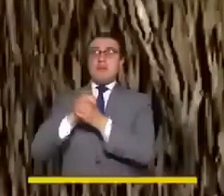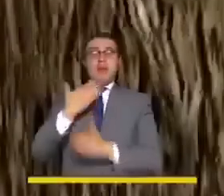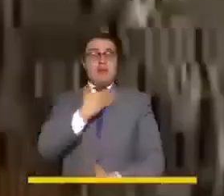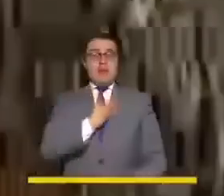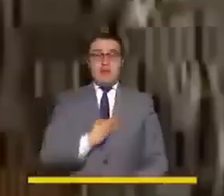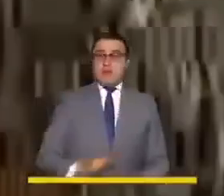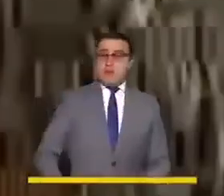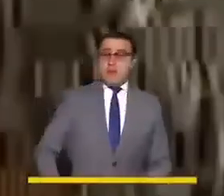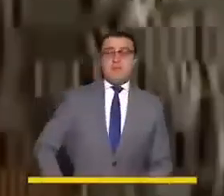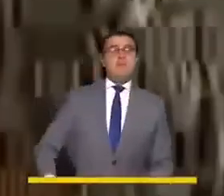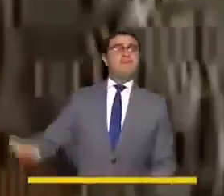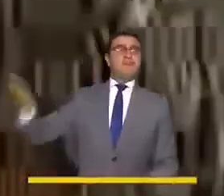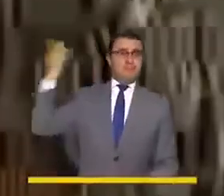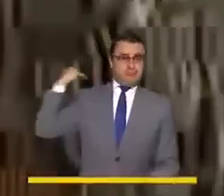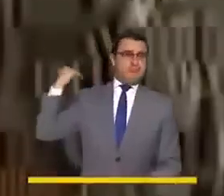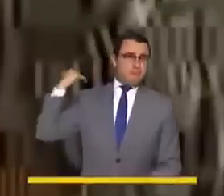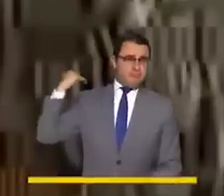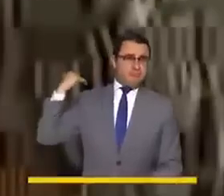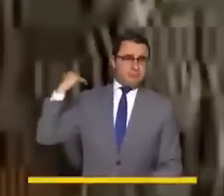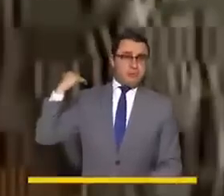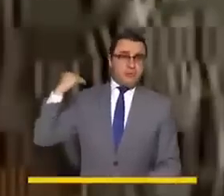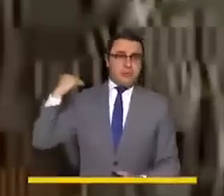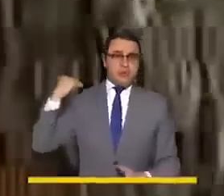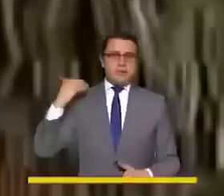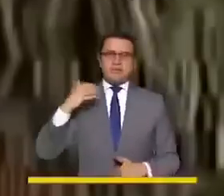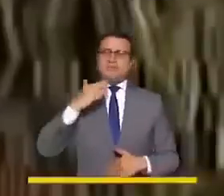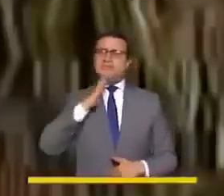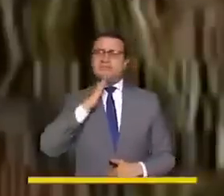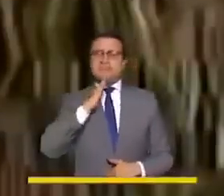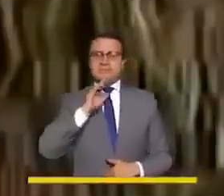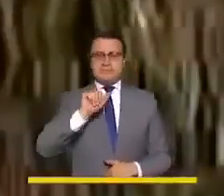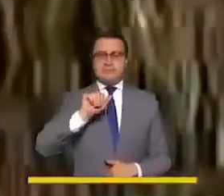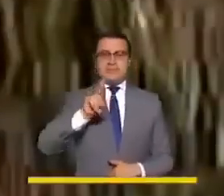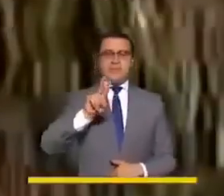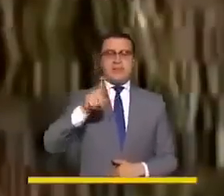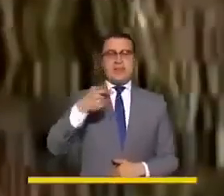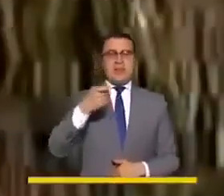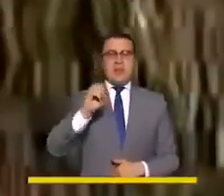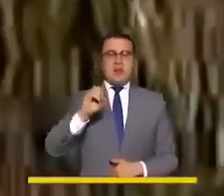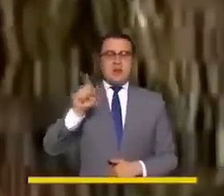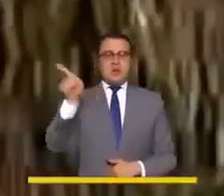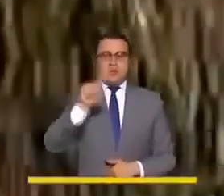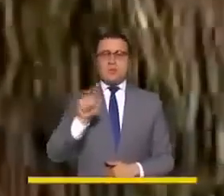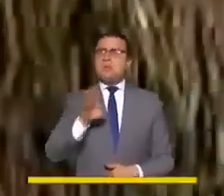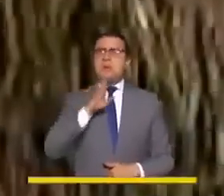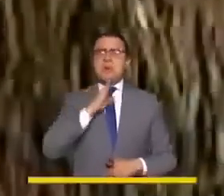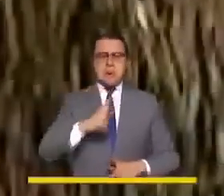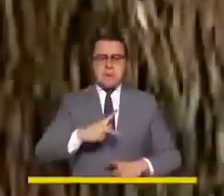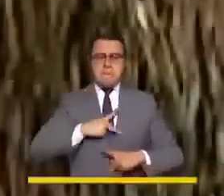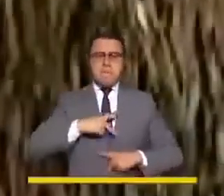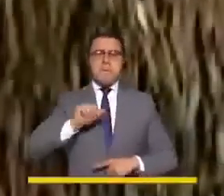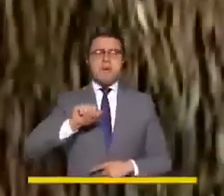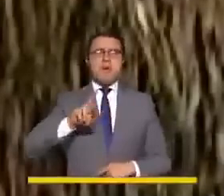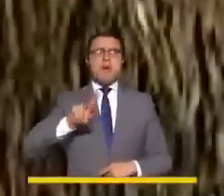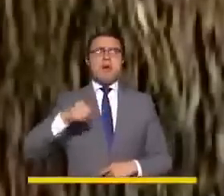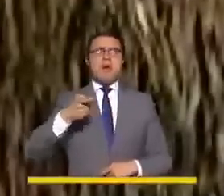de la República en ese entonces, Argos. ¿De quién es Argos?